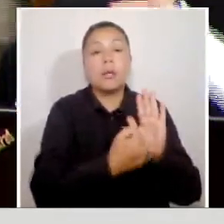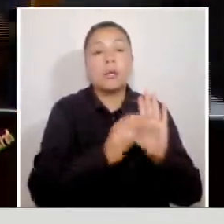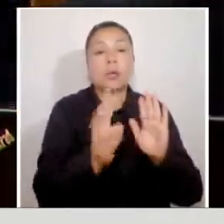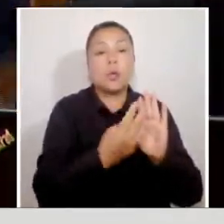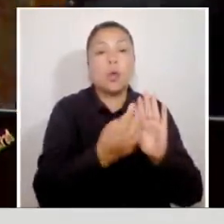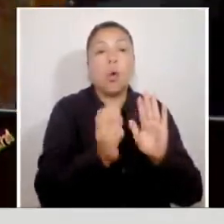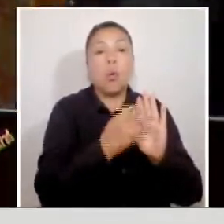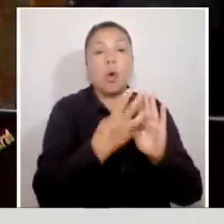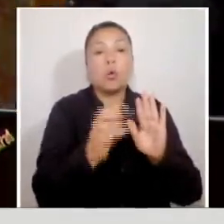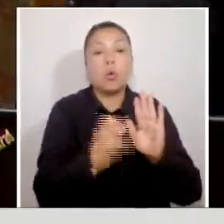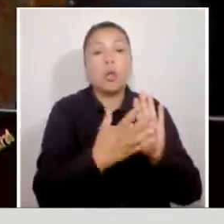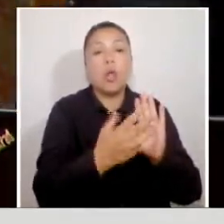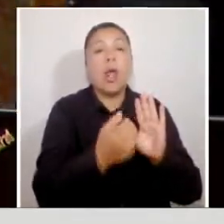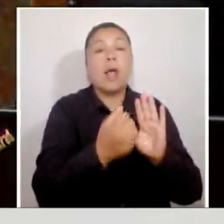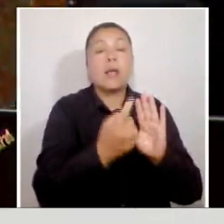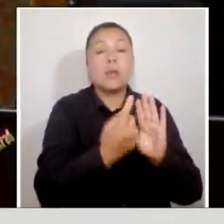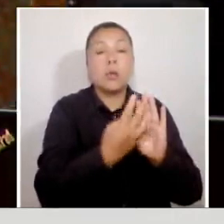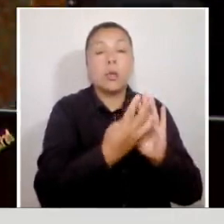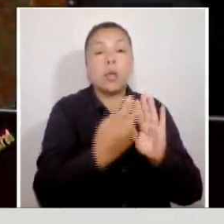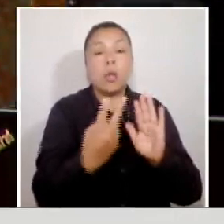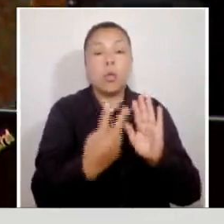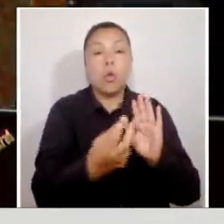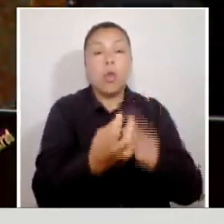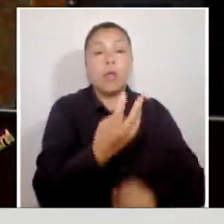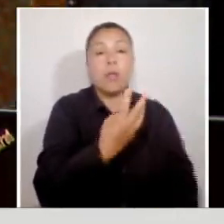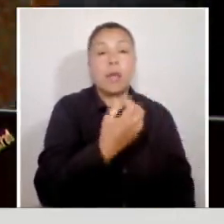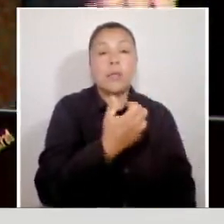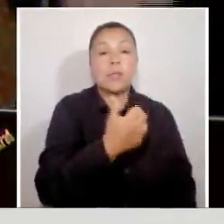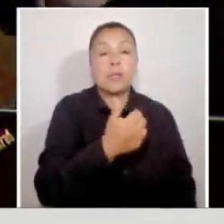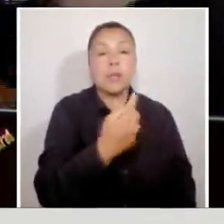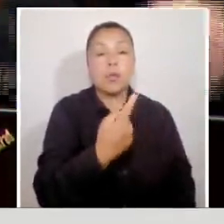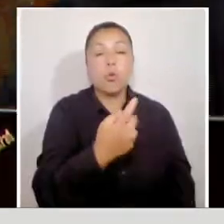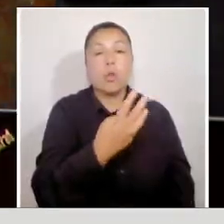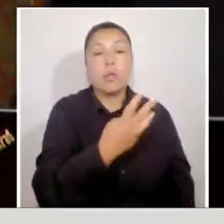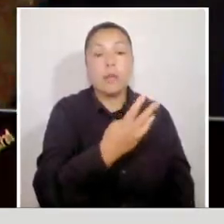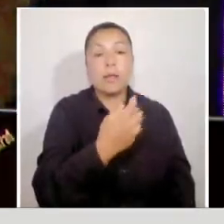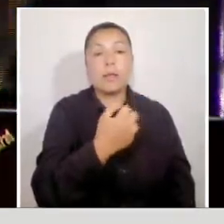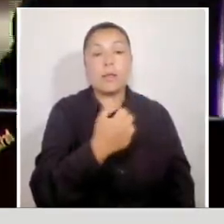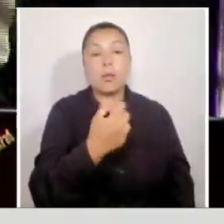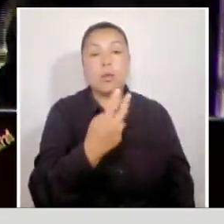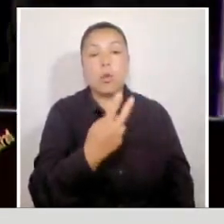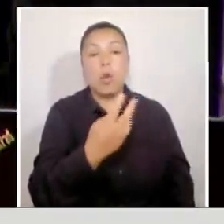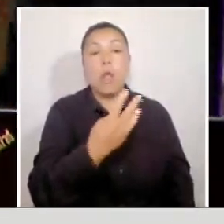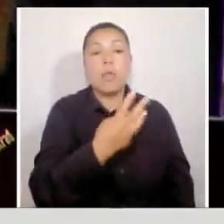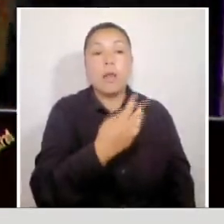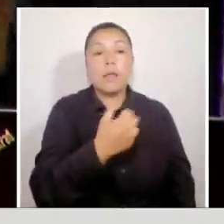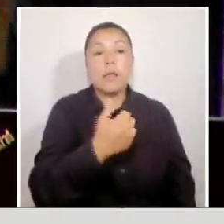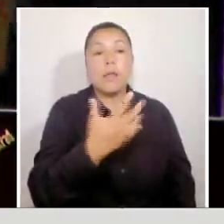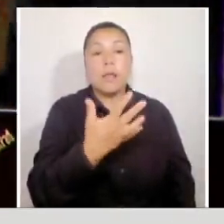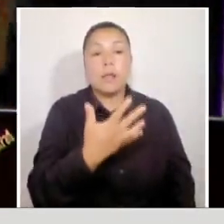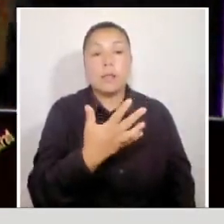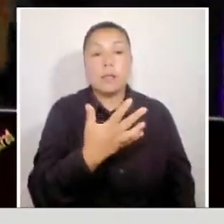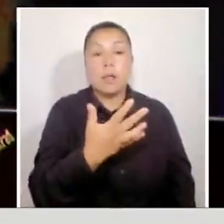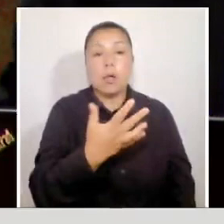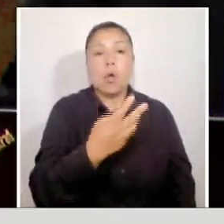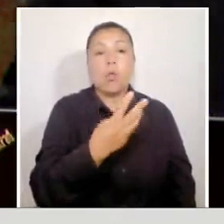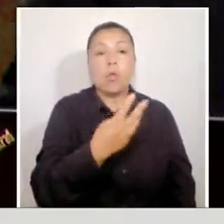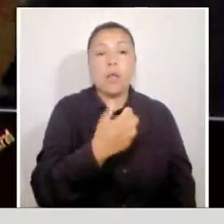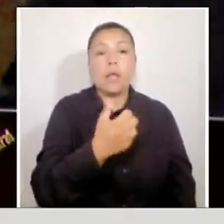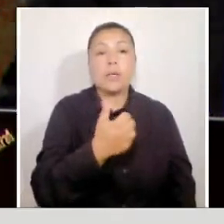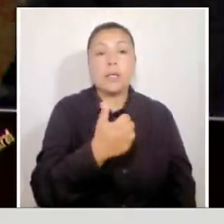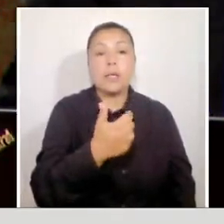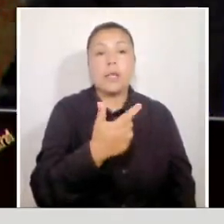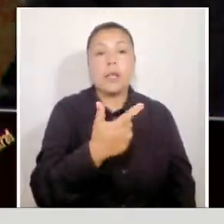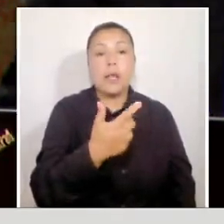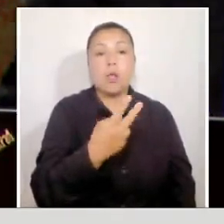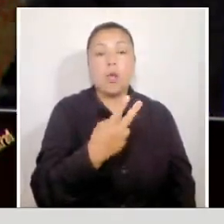quinto 142 361 362 36 5 372 bis